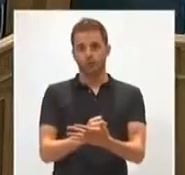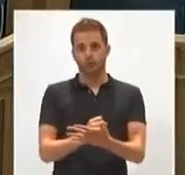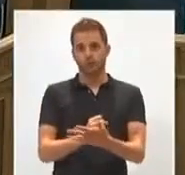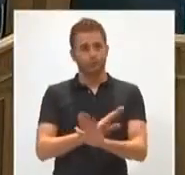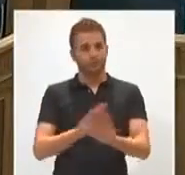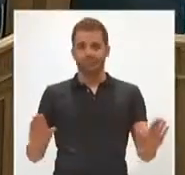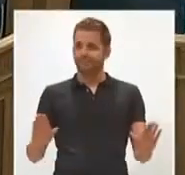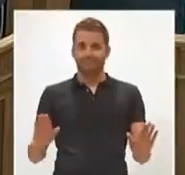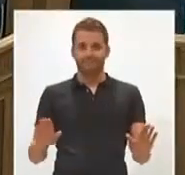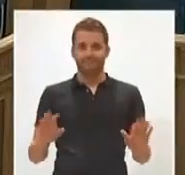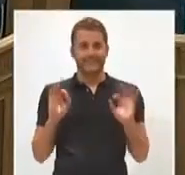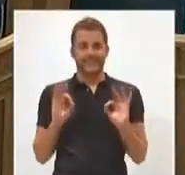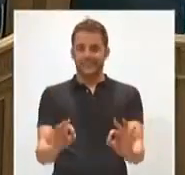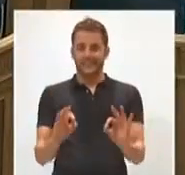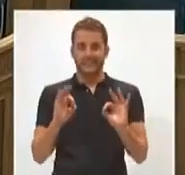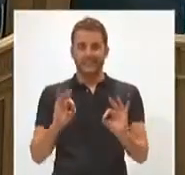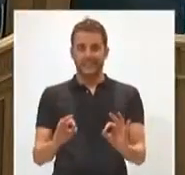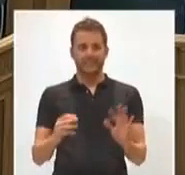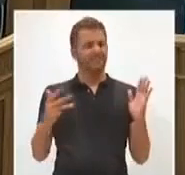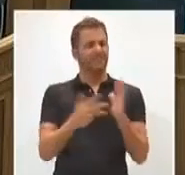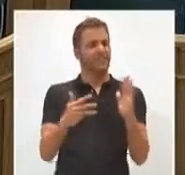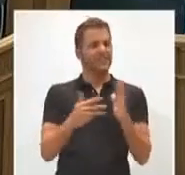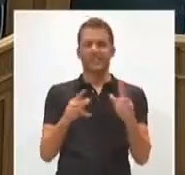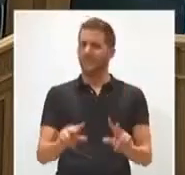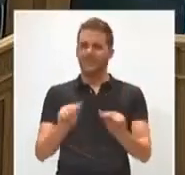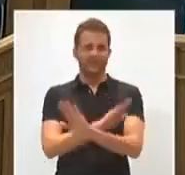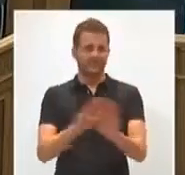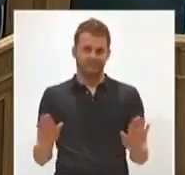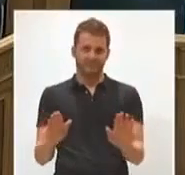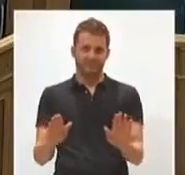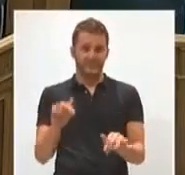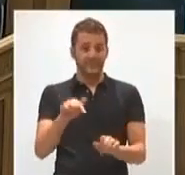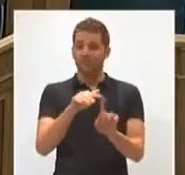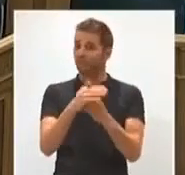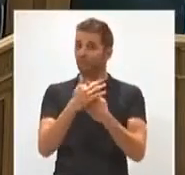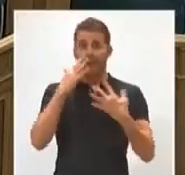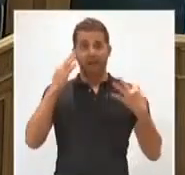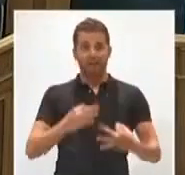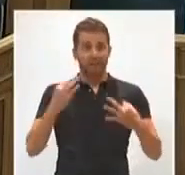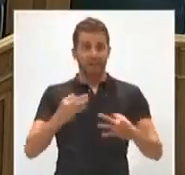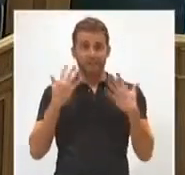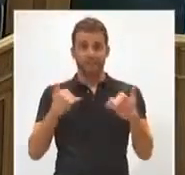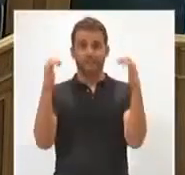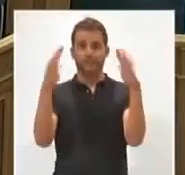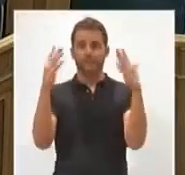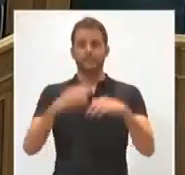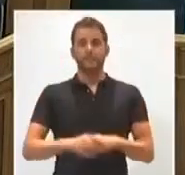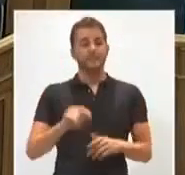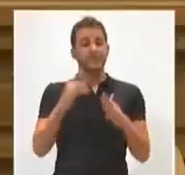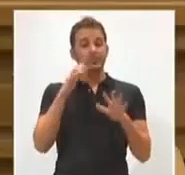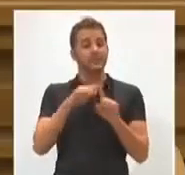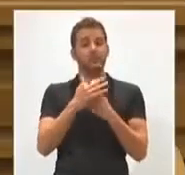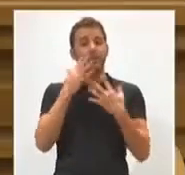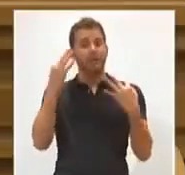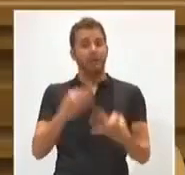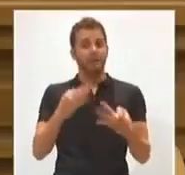de la retórica más allá de las frases hechas y esta es una realidad y es importante yo